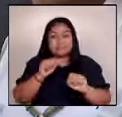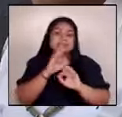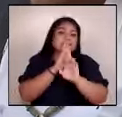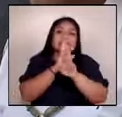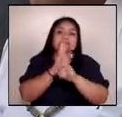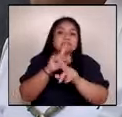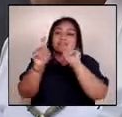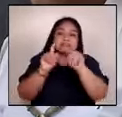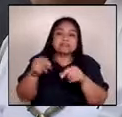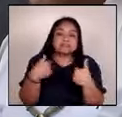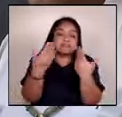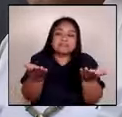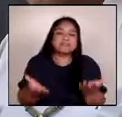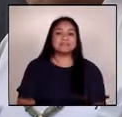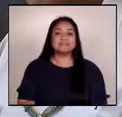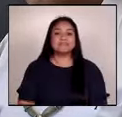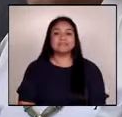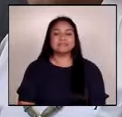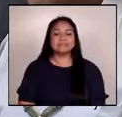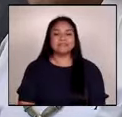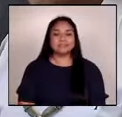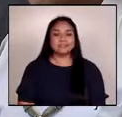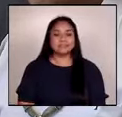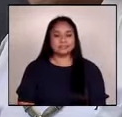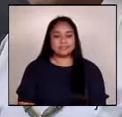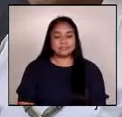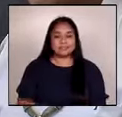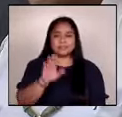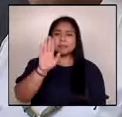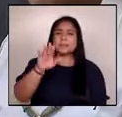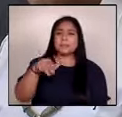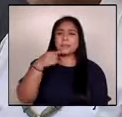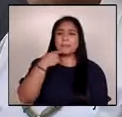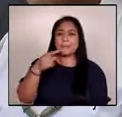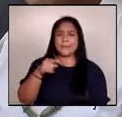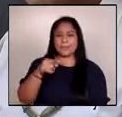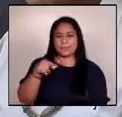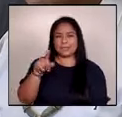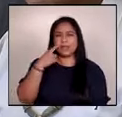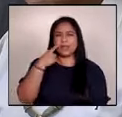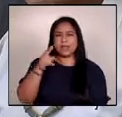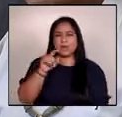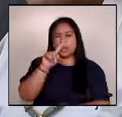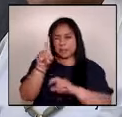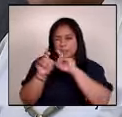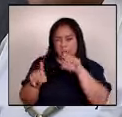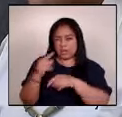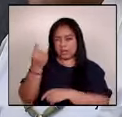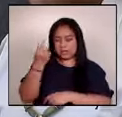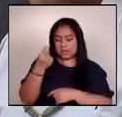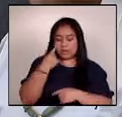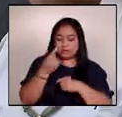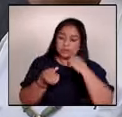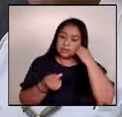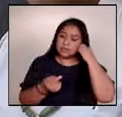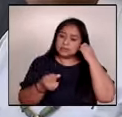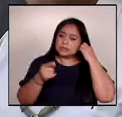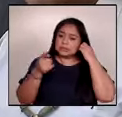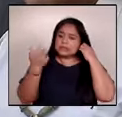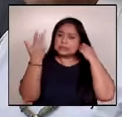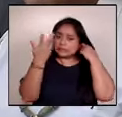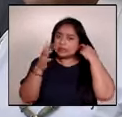las preguntas. Señor presidente, tocando otro tema muy importante, ¿ya se tiene contemplada la